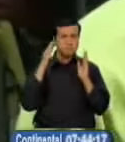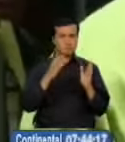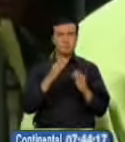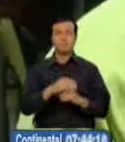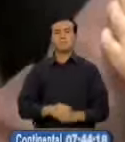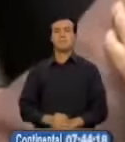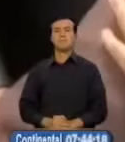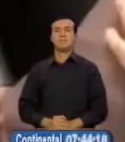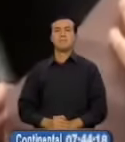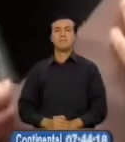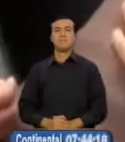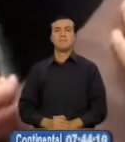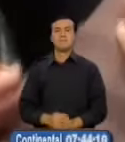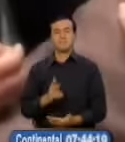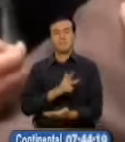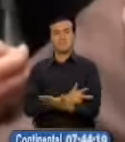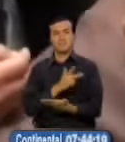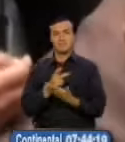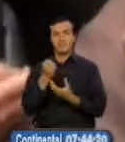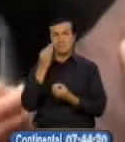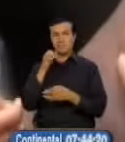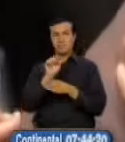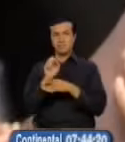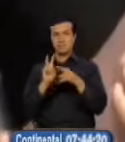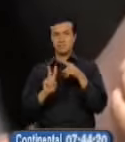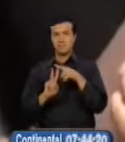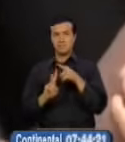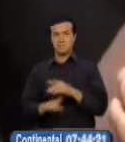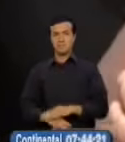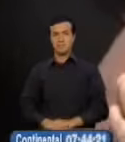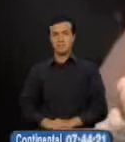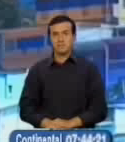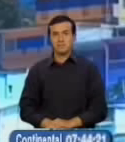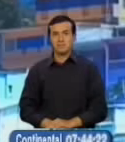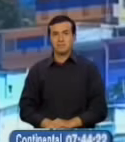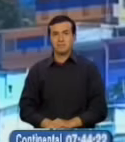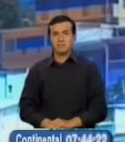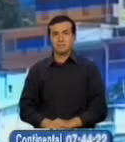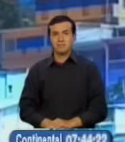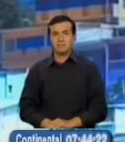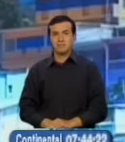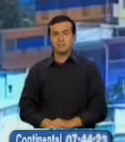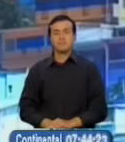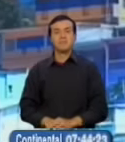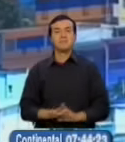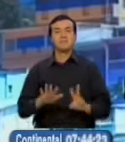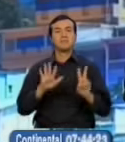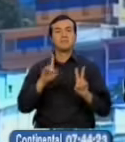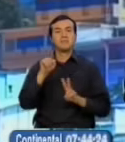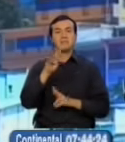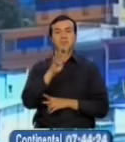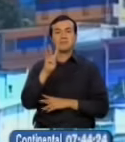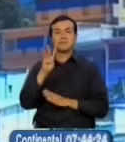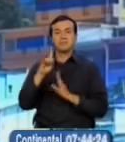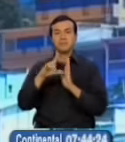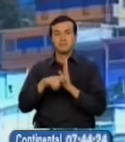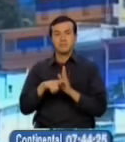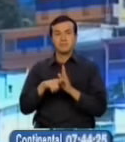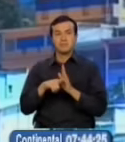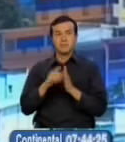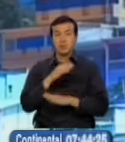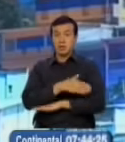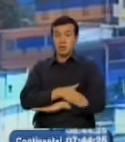nuestra familia. Desde Chimborazo, Gonzalo Parra, Ecuador TV. 7:44, una de las